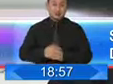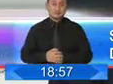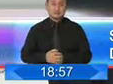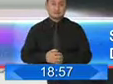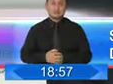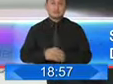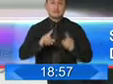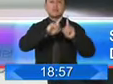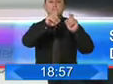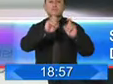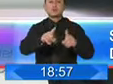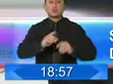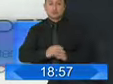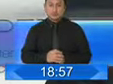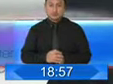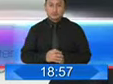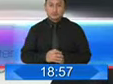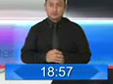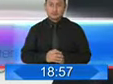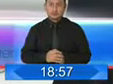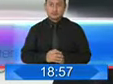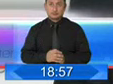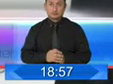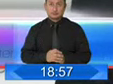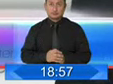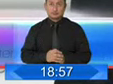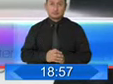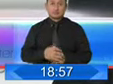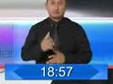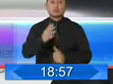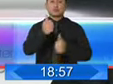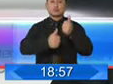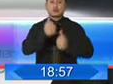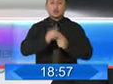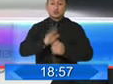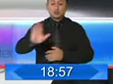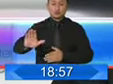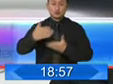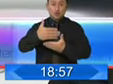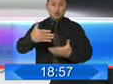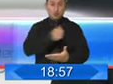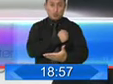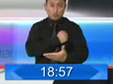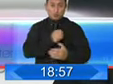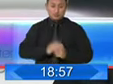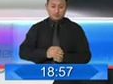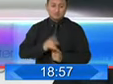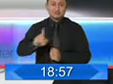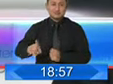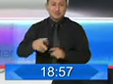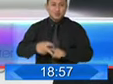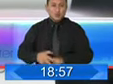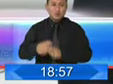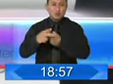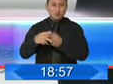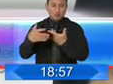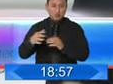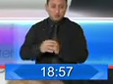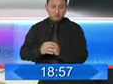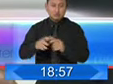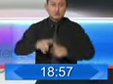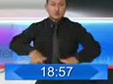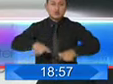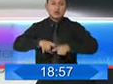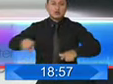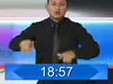Pregunto, ¿el patrimonio de un candidato a la presidencia, sus orígenes y el lugar donde